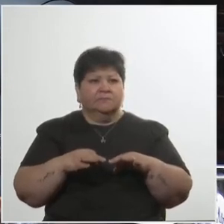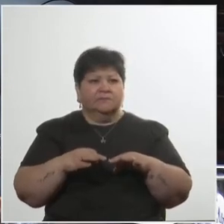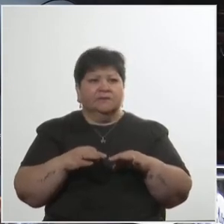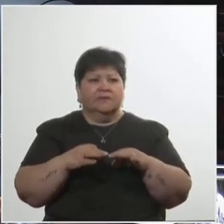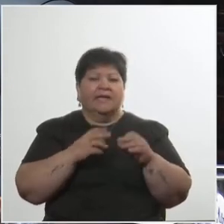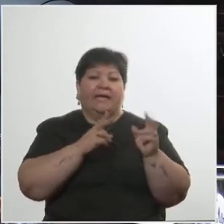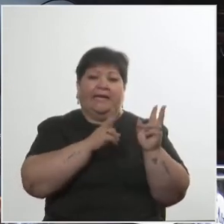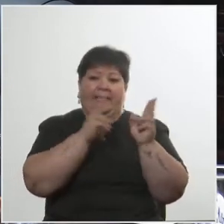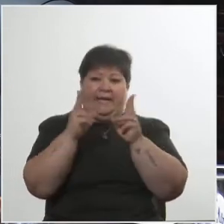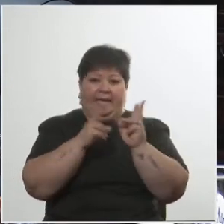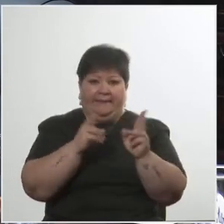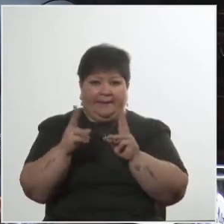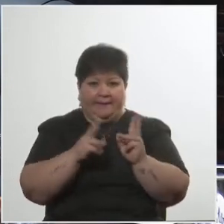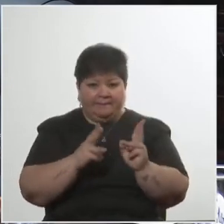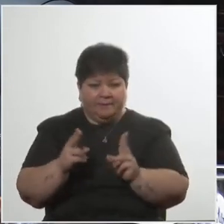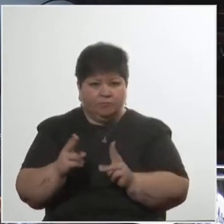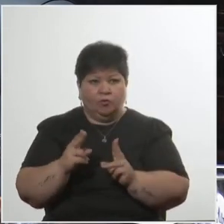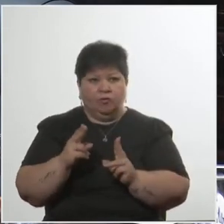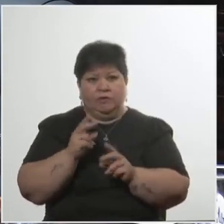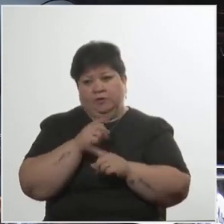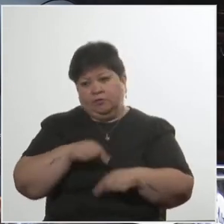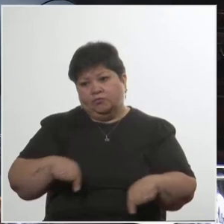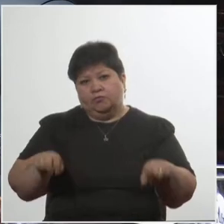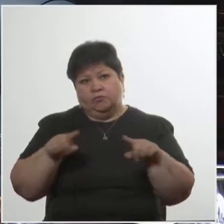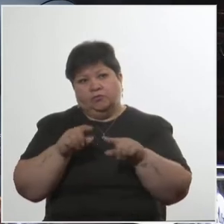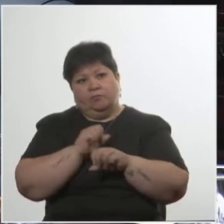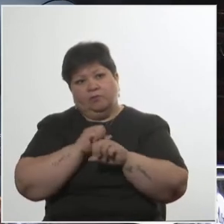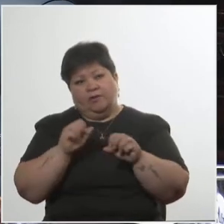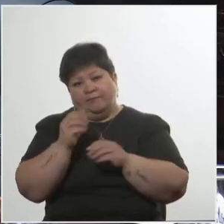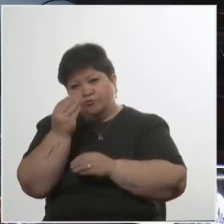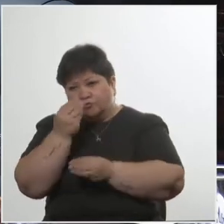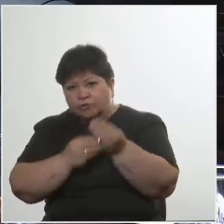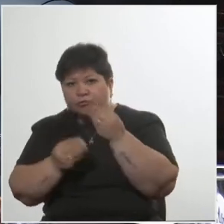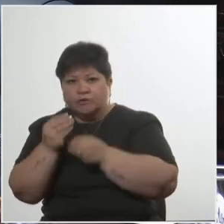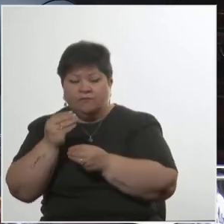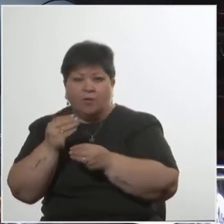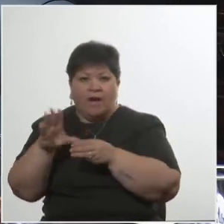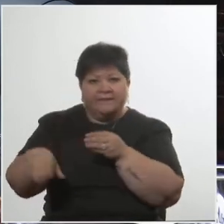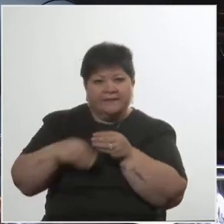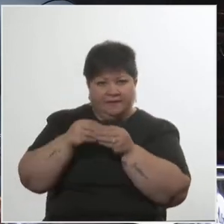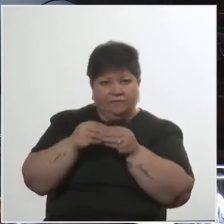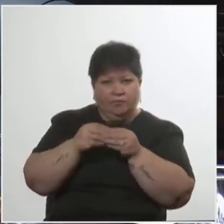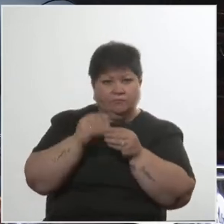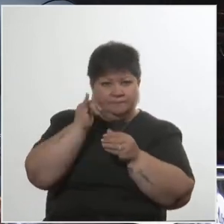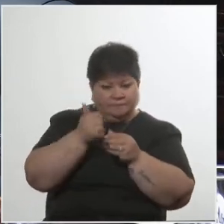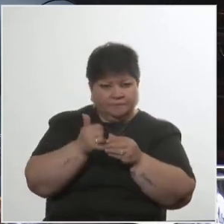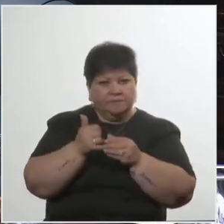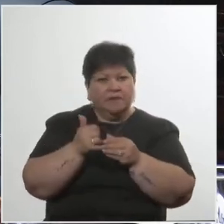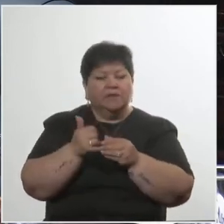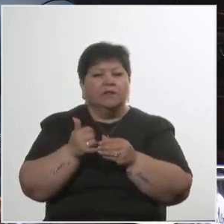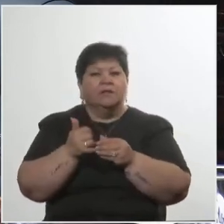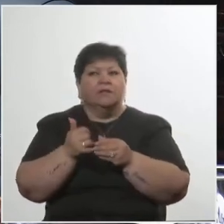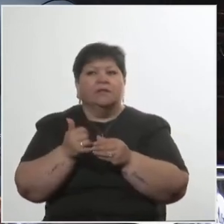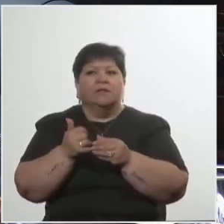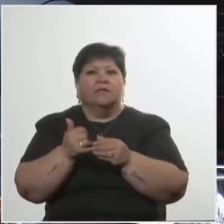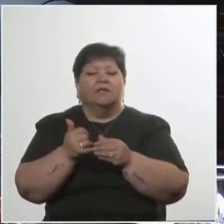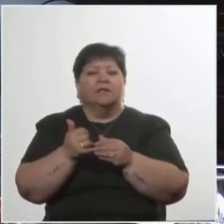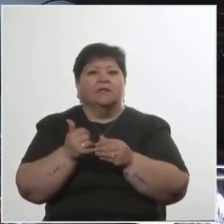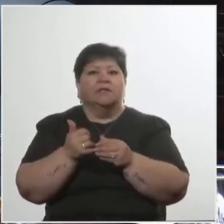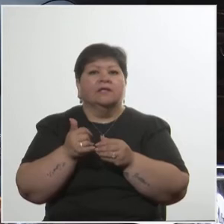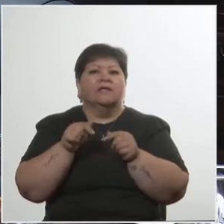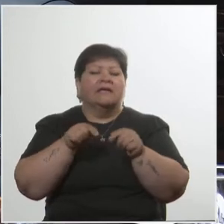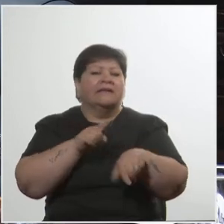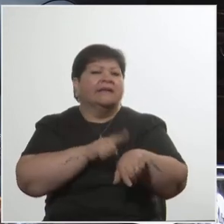cada capítulo en los casos en que nosotros podamos tener sustitutivos aditivos la pregunta es en ese en ese marco